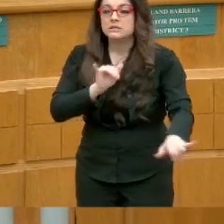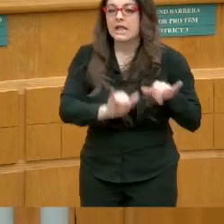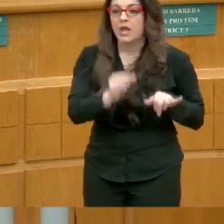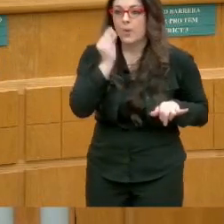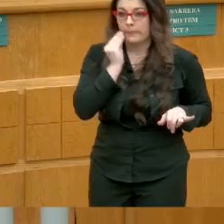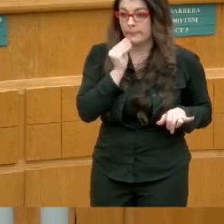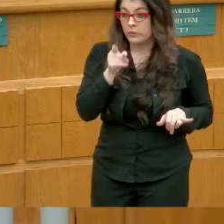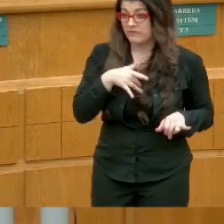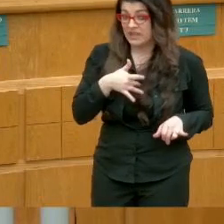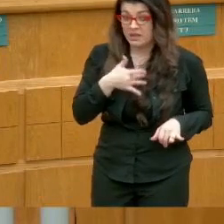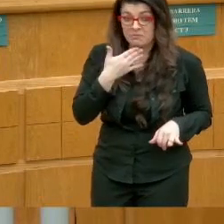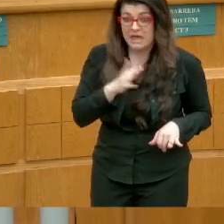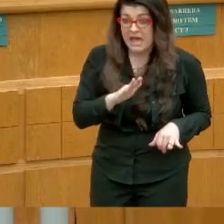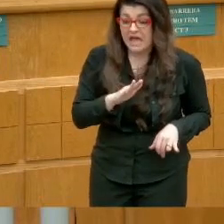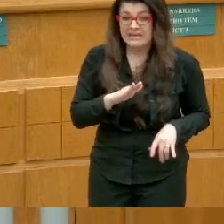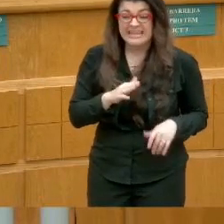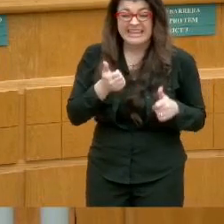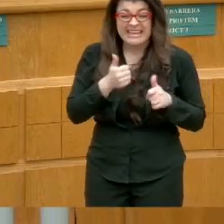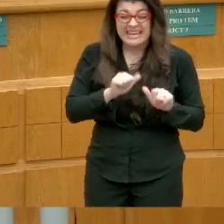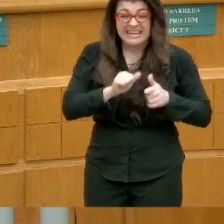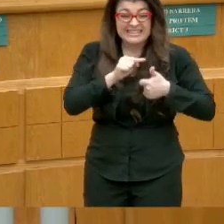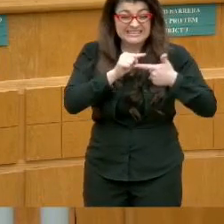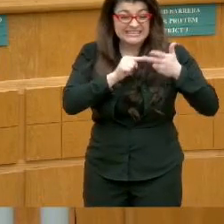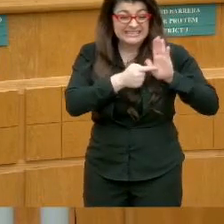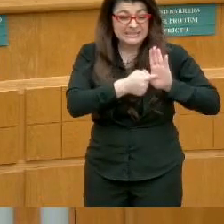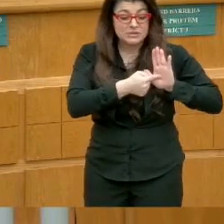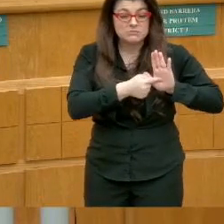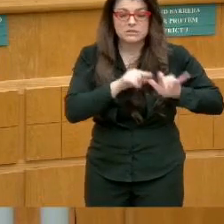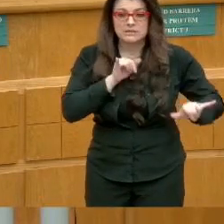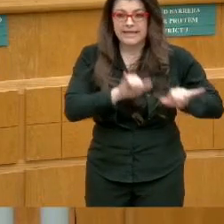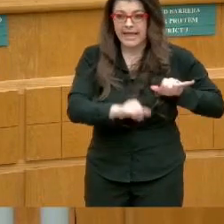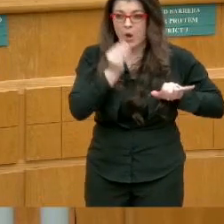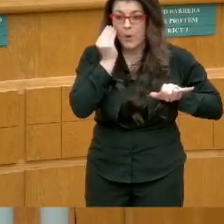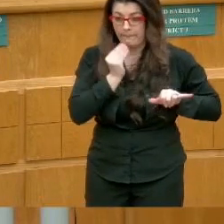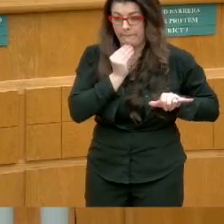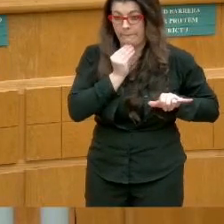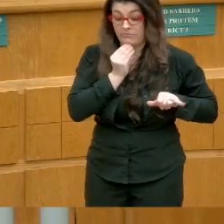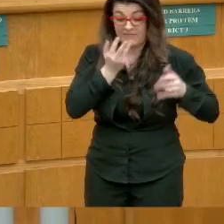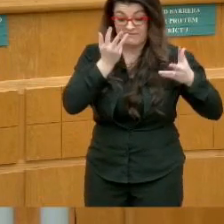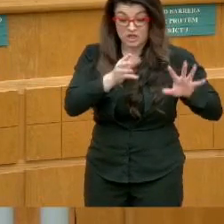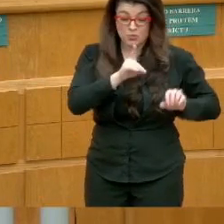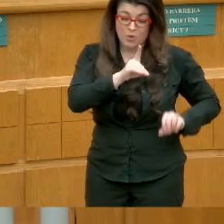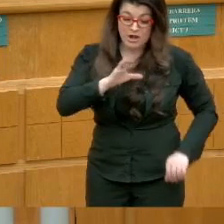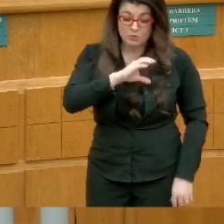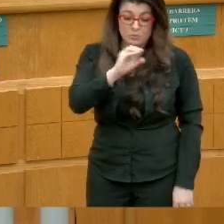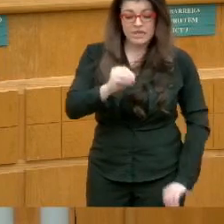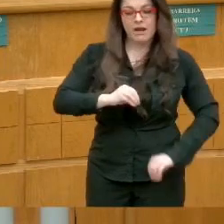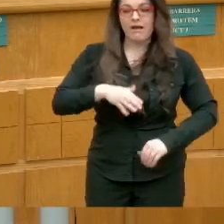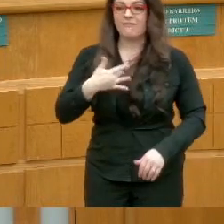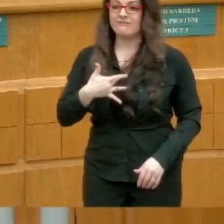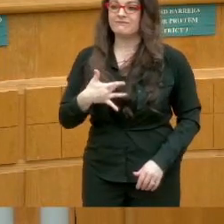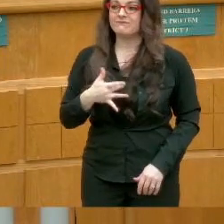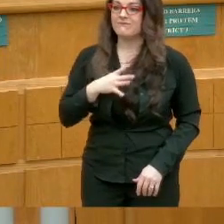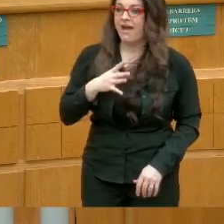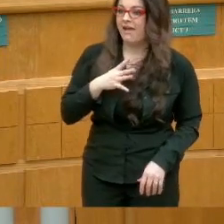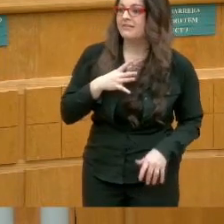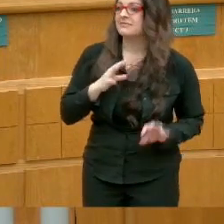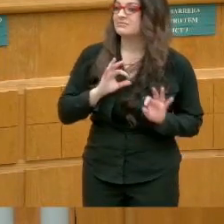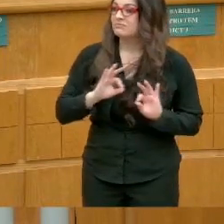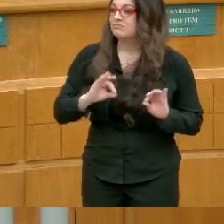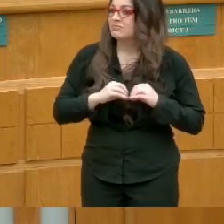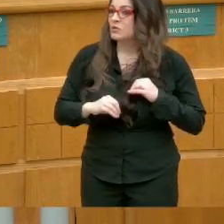Only when you are completely recovered. As always, continue to do your part to stay healthy and stay